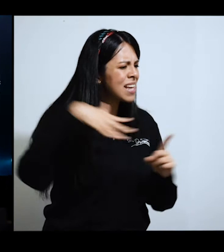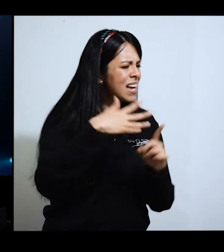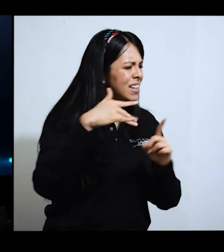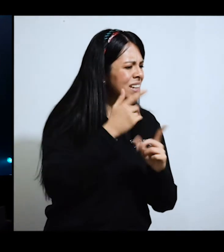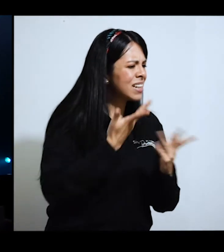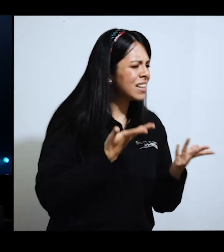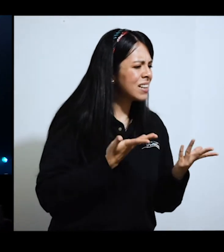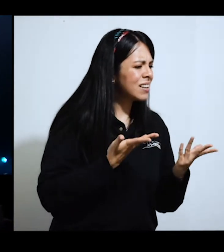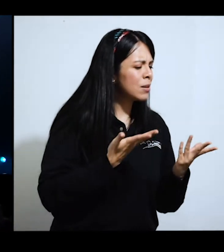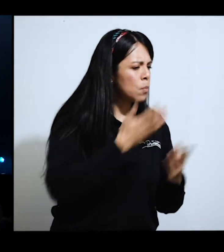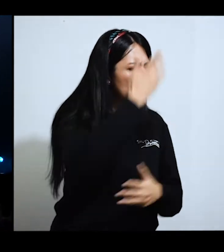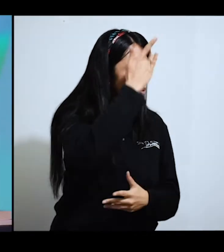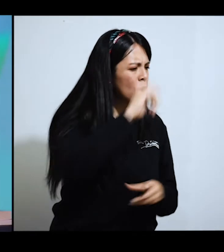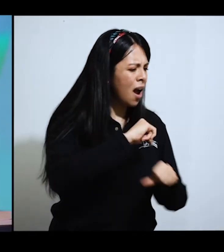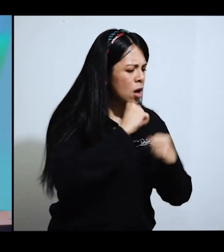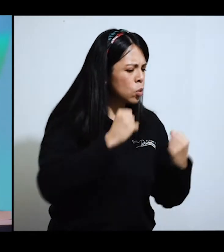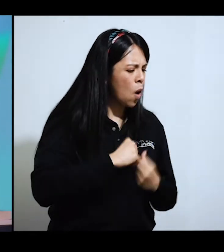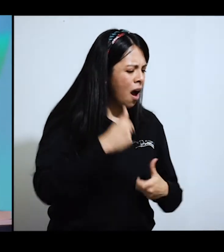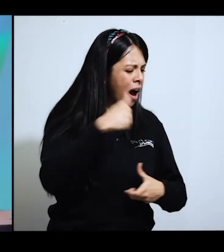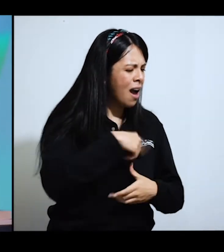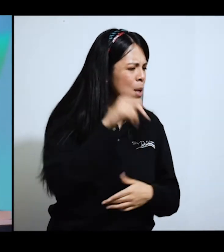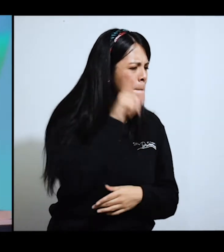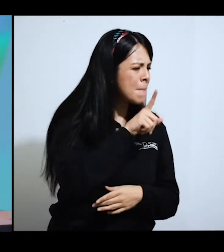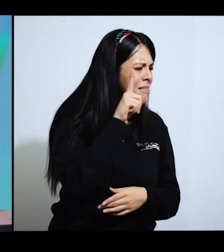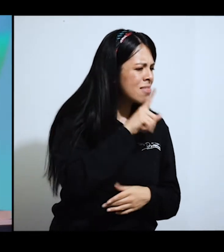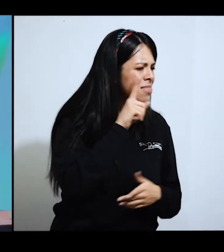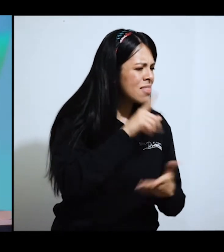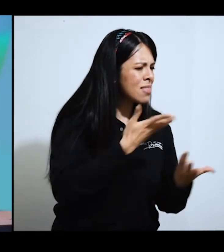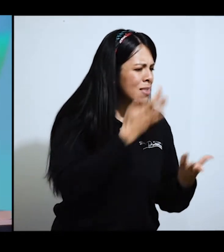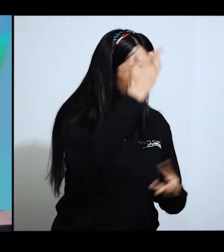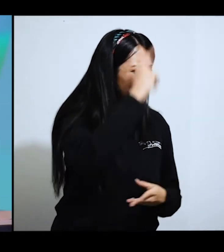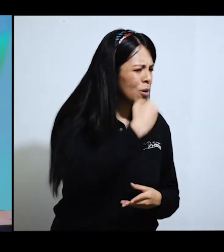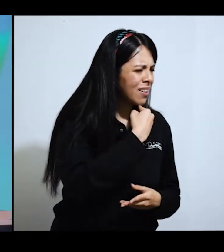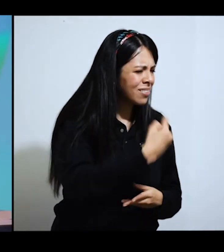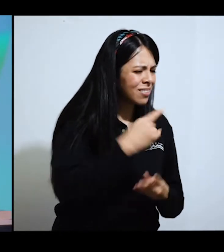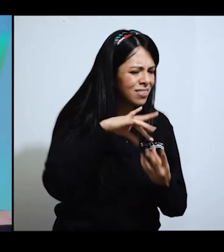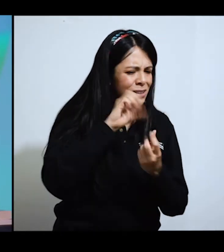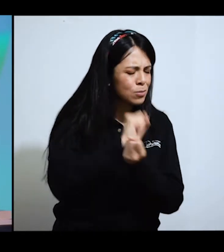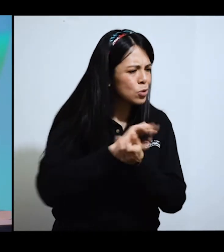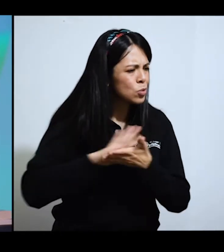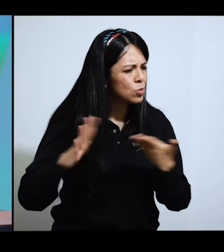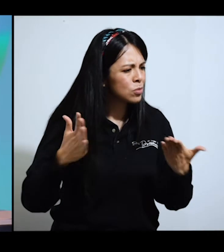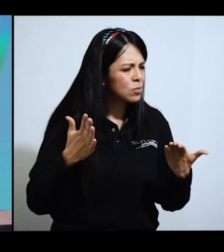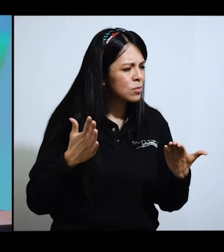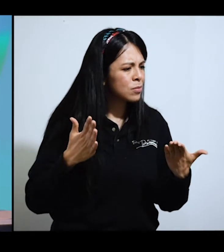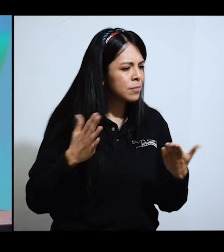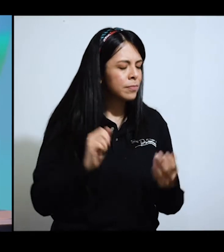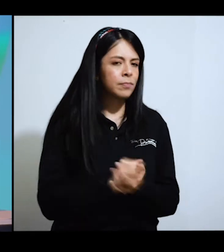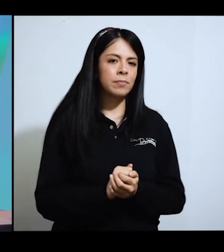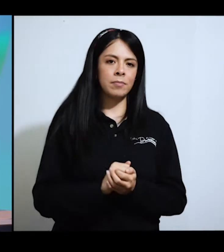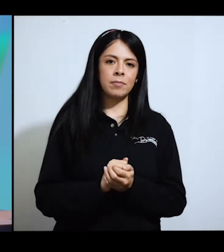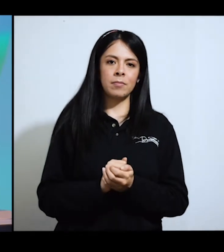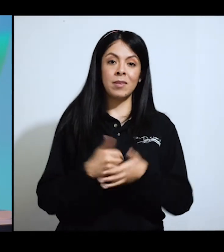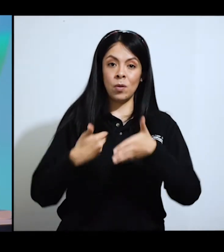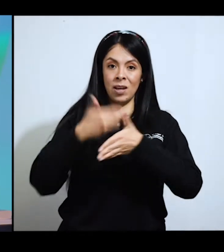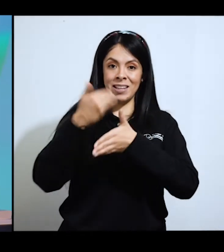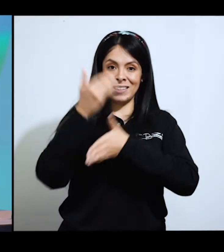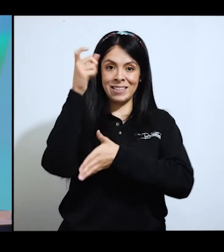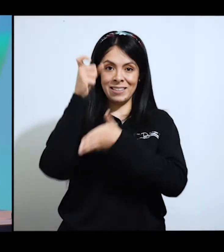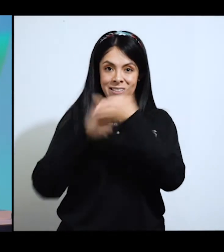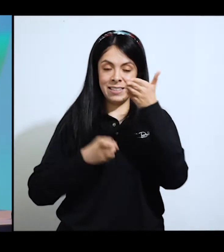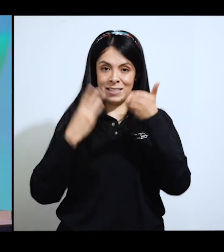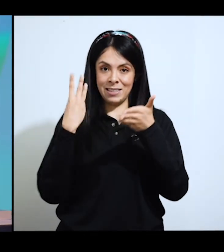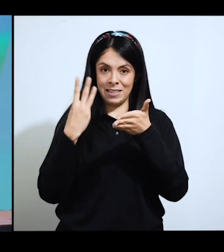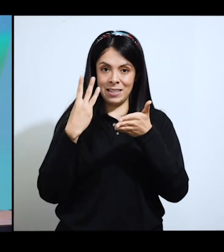que Satanás llenara sus corazones para que le mintieran al Espíritu